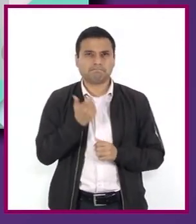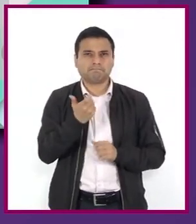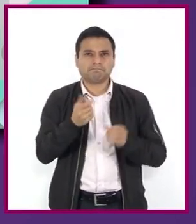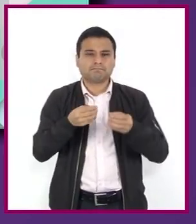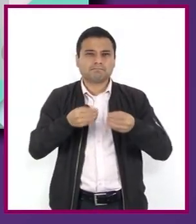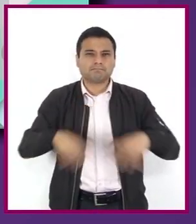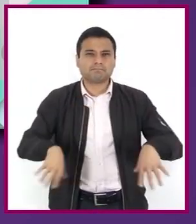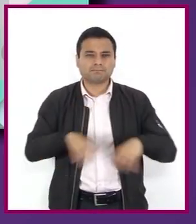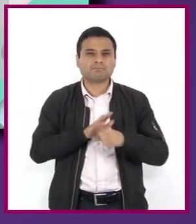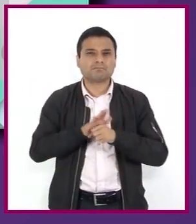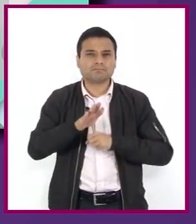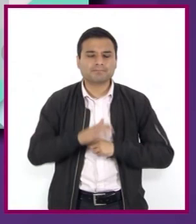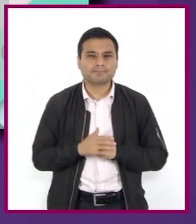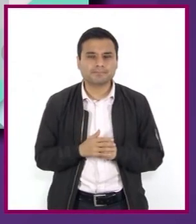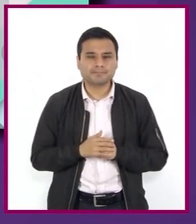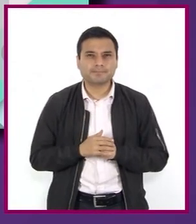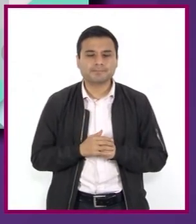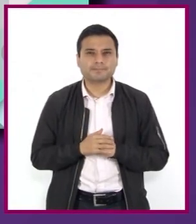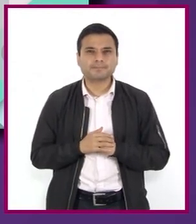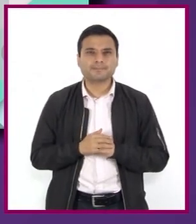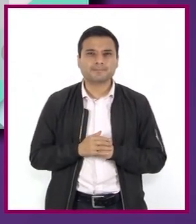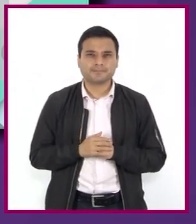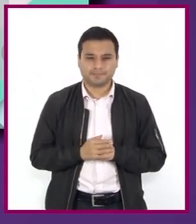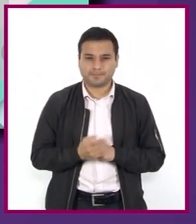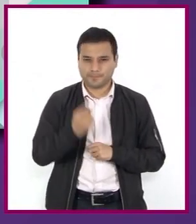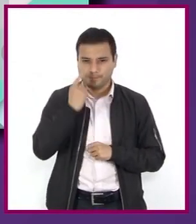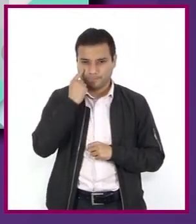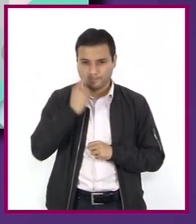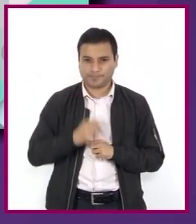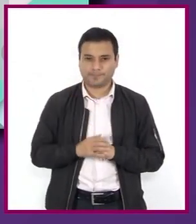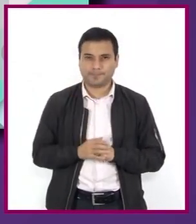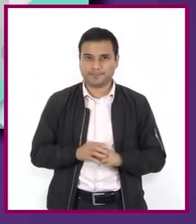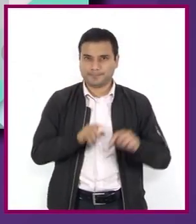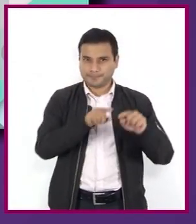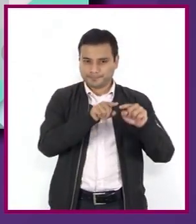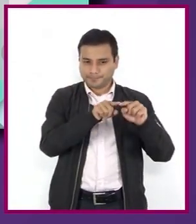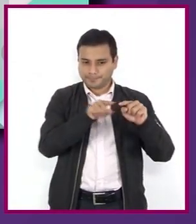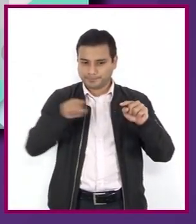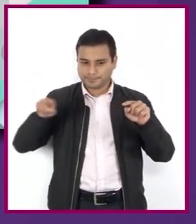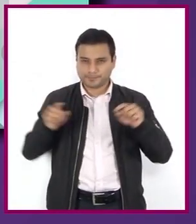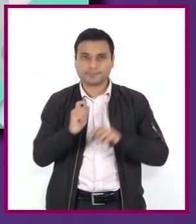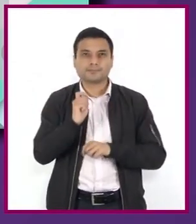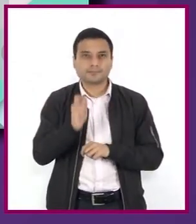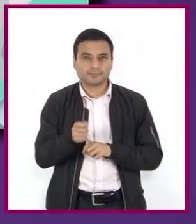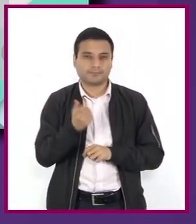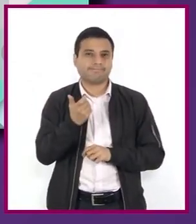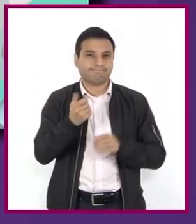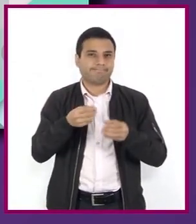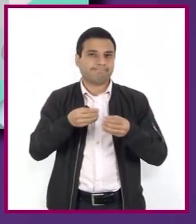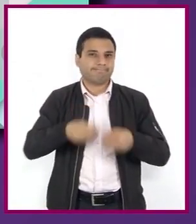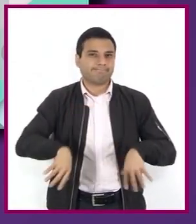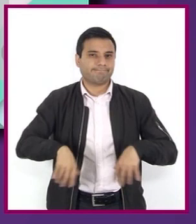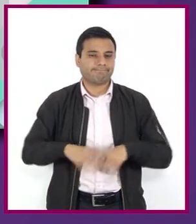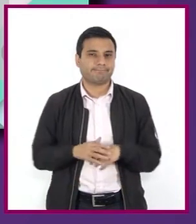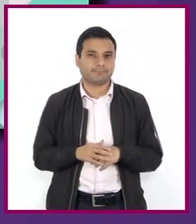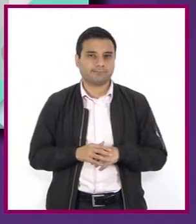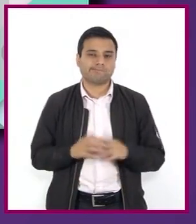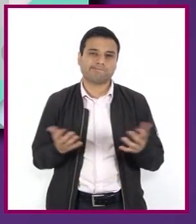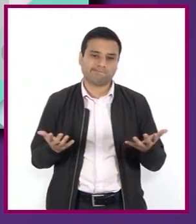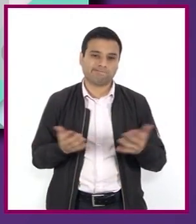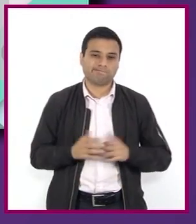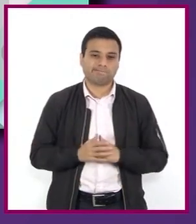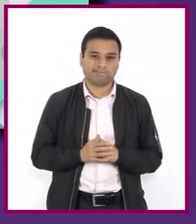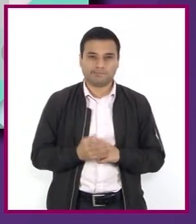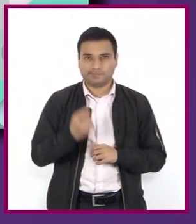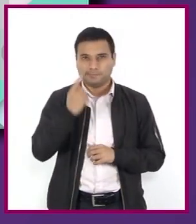En la gráfica, los valores de las ordenadas negativas representan las pérdidas, por lo que la respuesta es